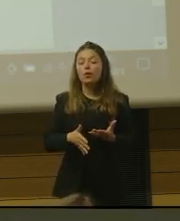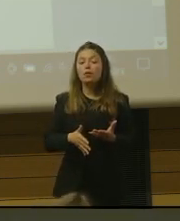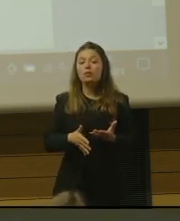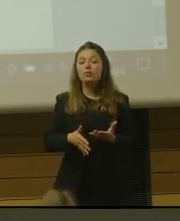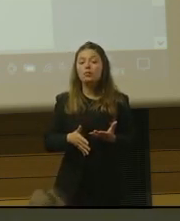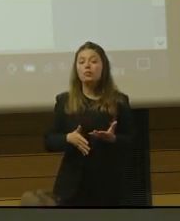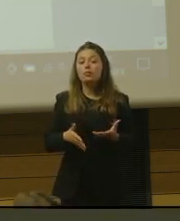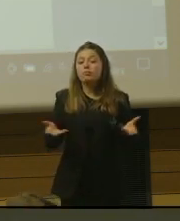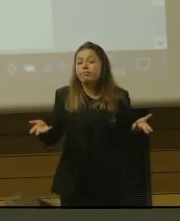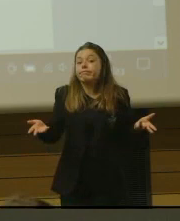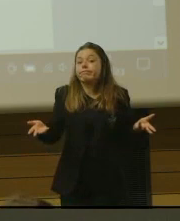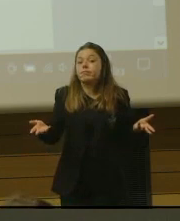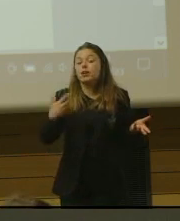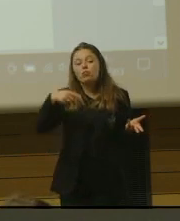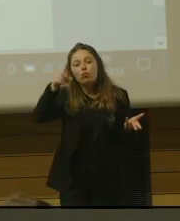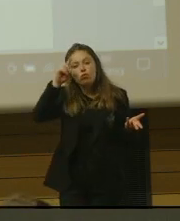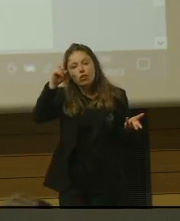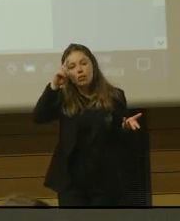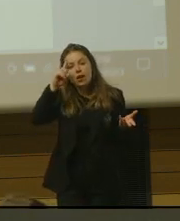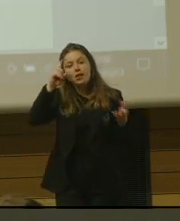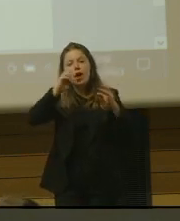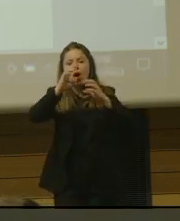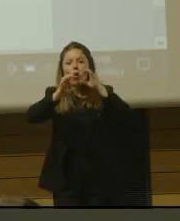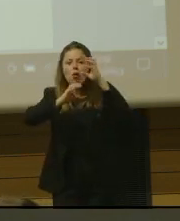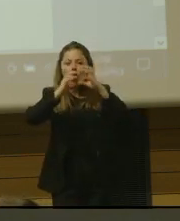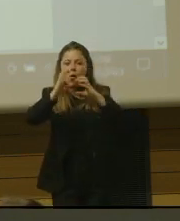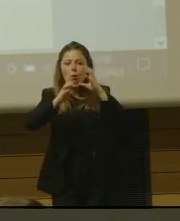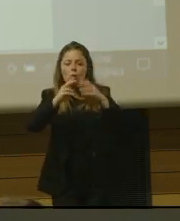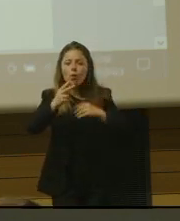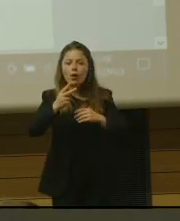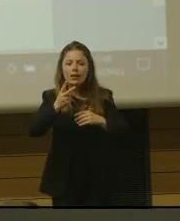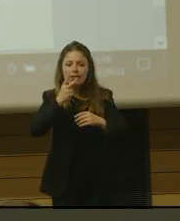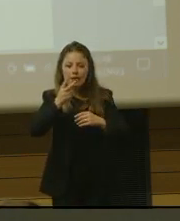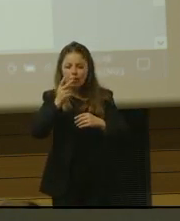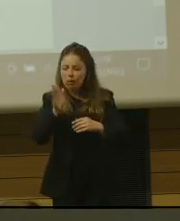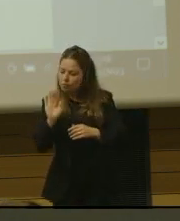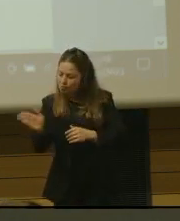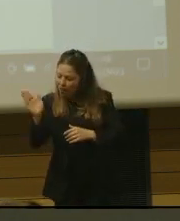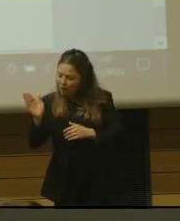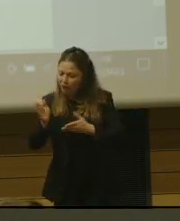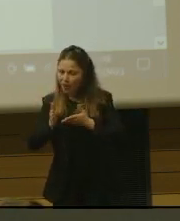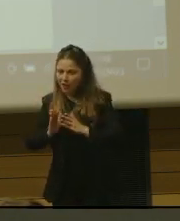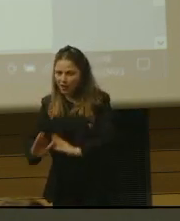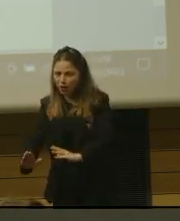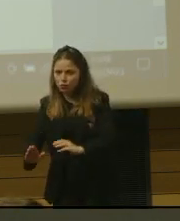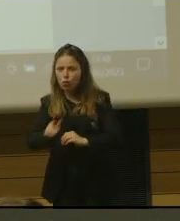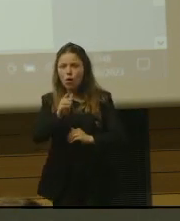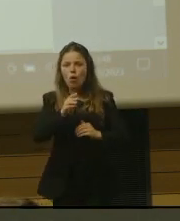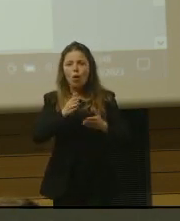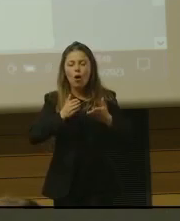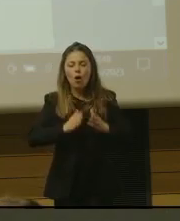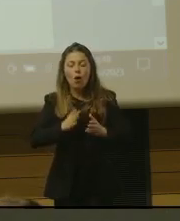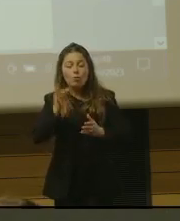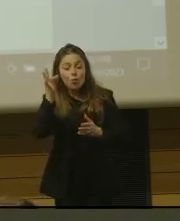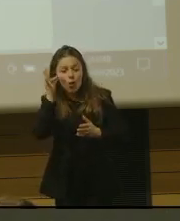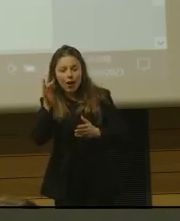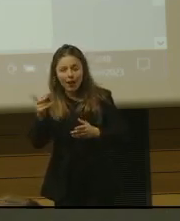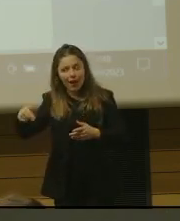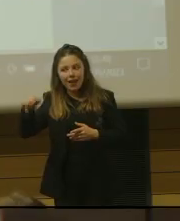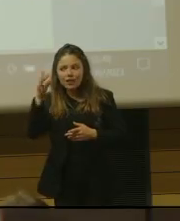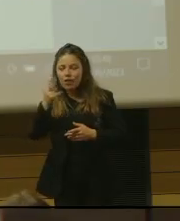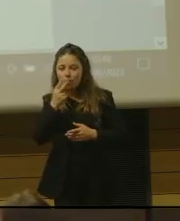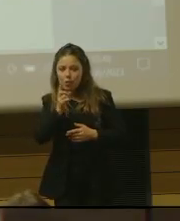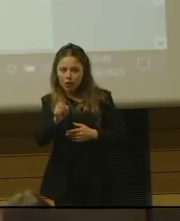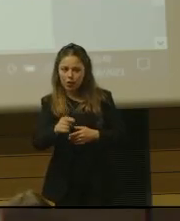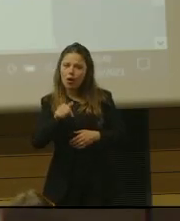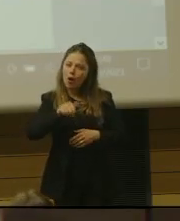inconscientemente no sabían que el humo del tabaco perjudicaba tanto a sus hijos y a sus mujeres, por ejemplo, que no fumaban. Y una curiosidad,